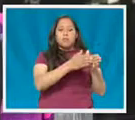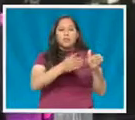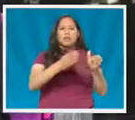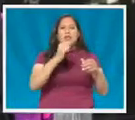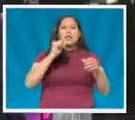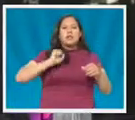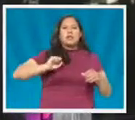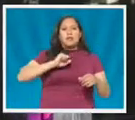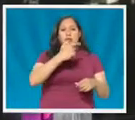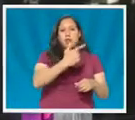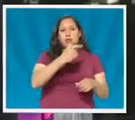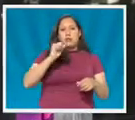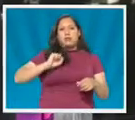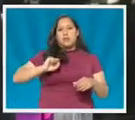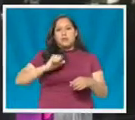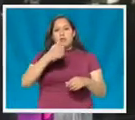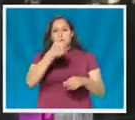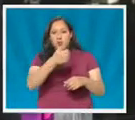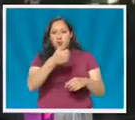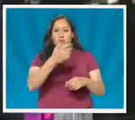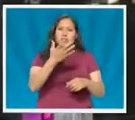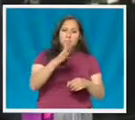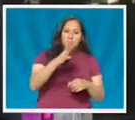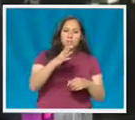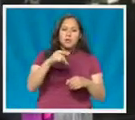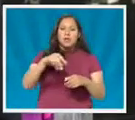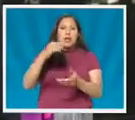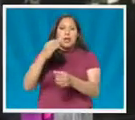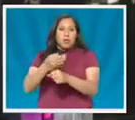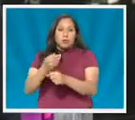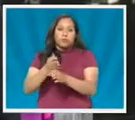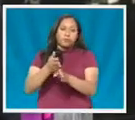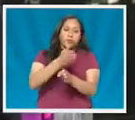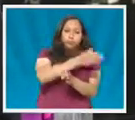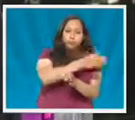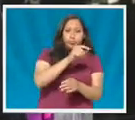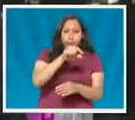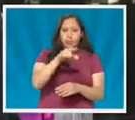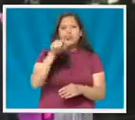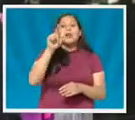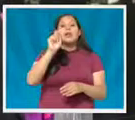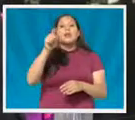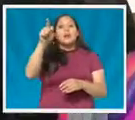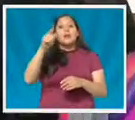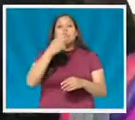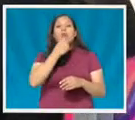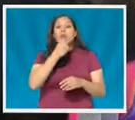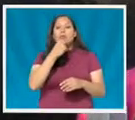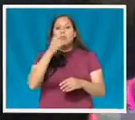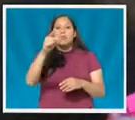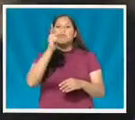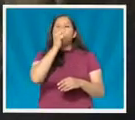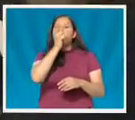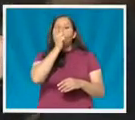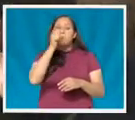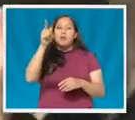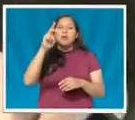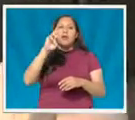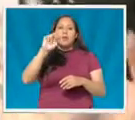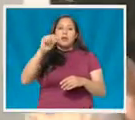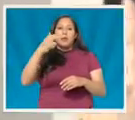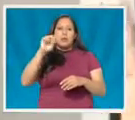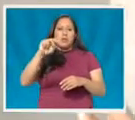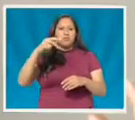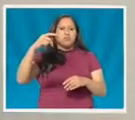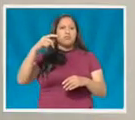siglo VI, antes de nuestra era. Y resulta que era un noble, era hijo de un rajá del norte de la India.